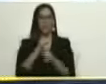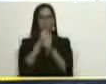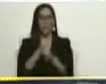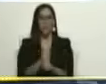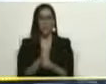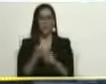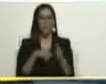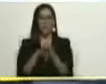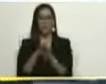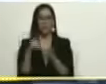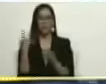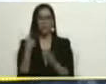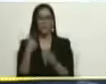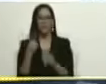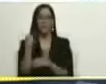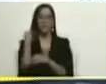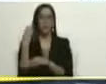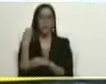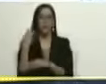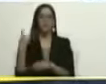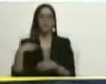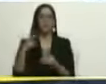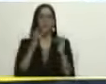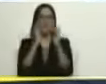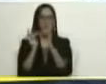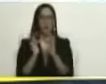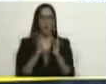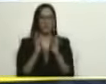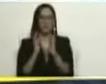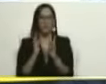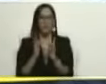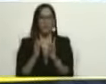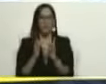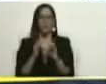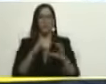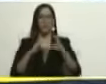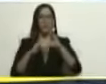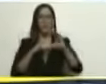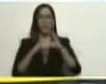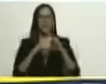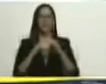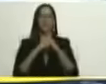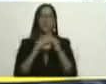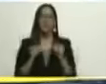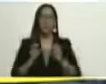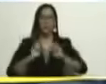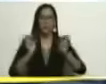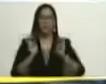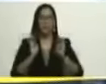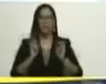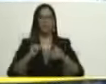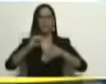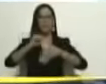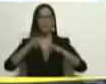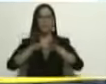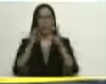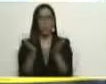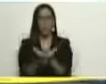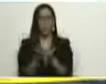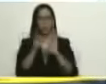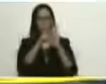solo de las cumbres, sino que nos mantenga interconectados y comunicados sobre todos los temas de la región y del mundo. Una